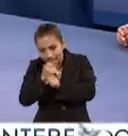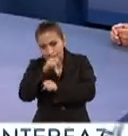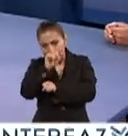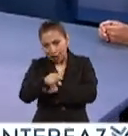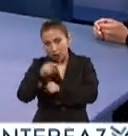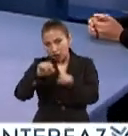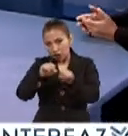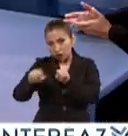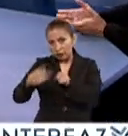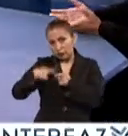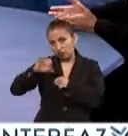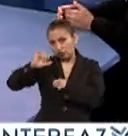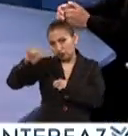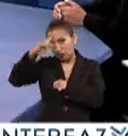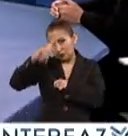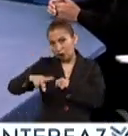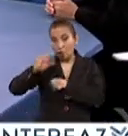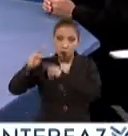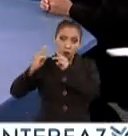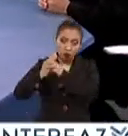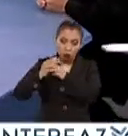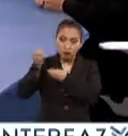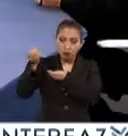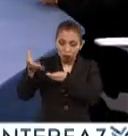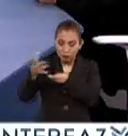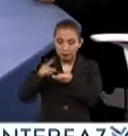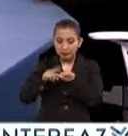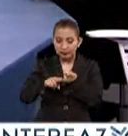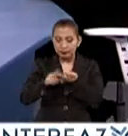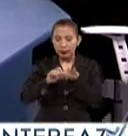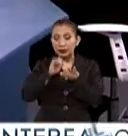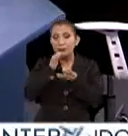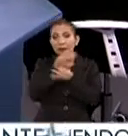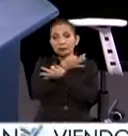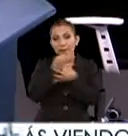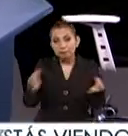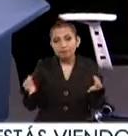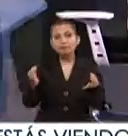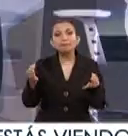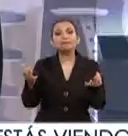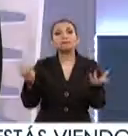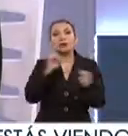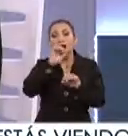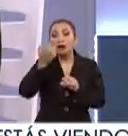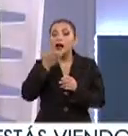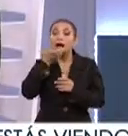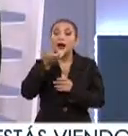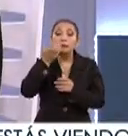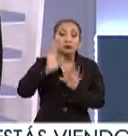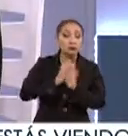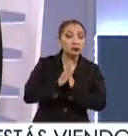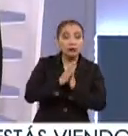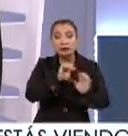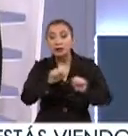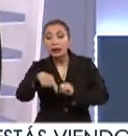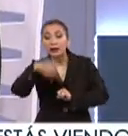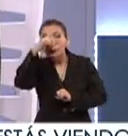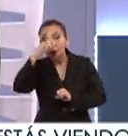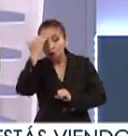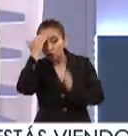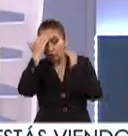parte de sismólogos del país y del mundo, y también difundir y divulgar la cultura de la sismología en